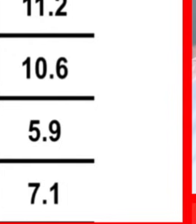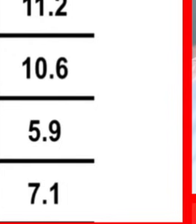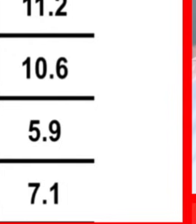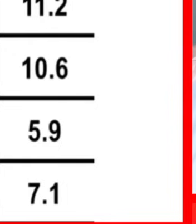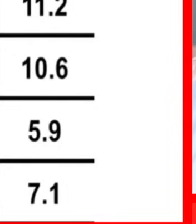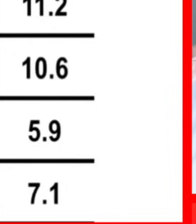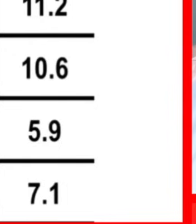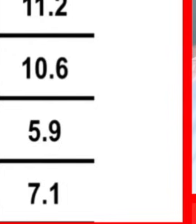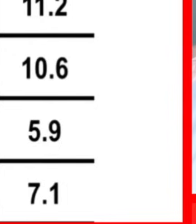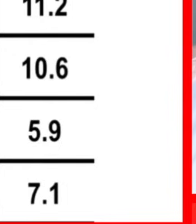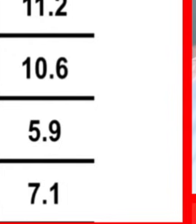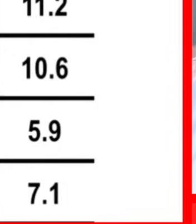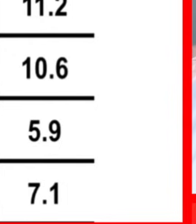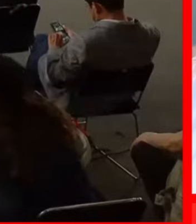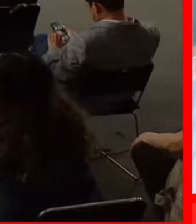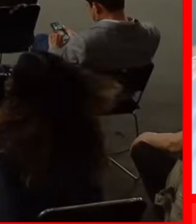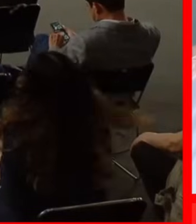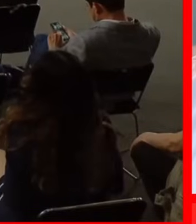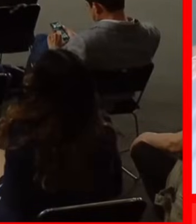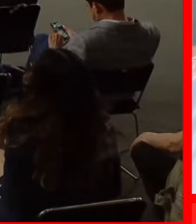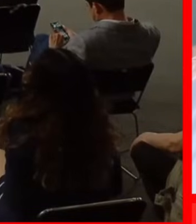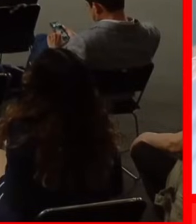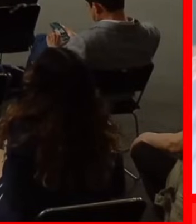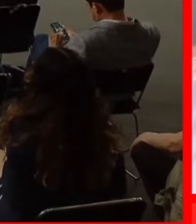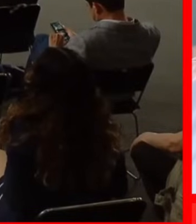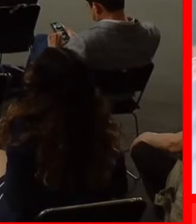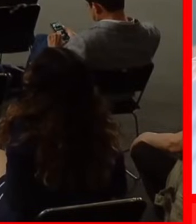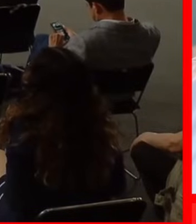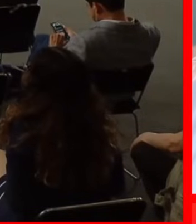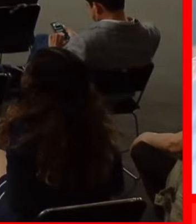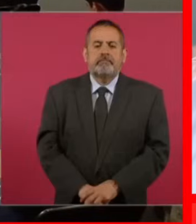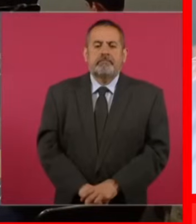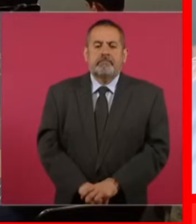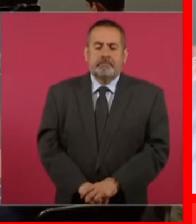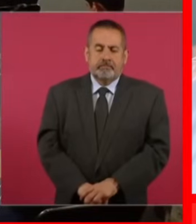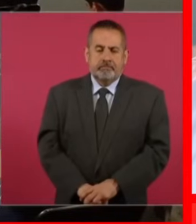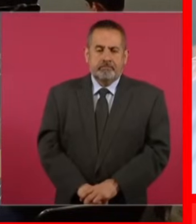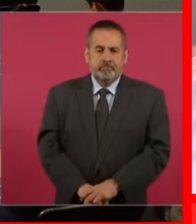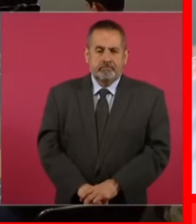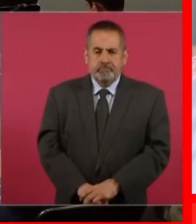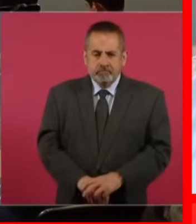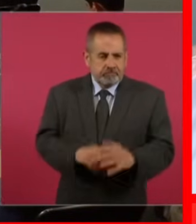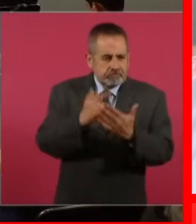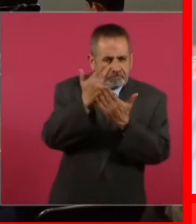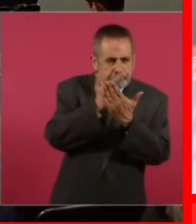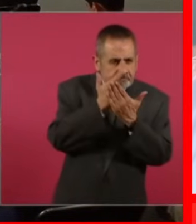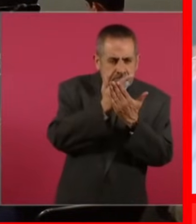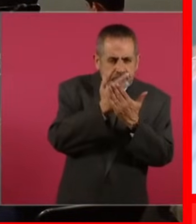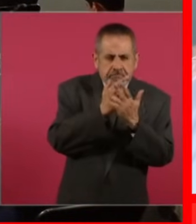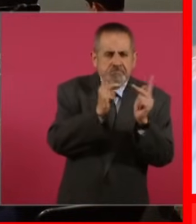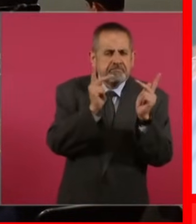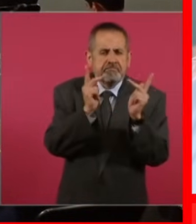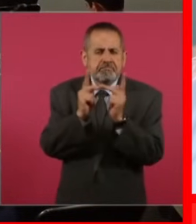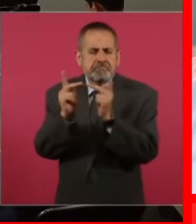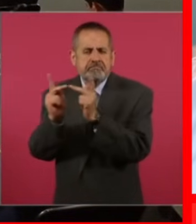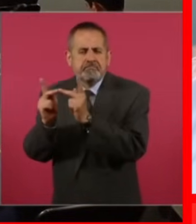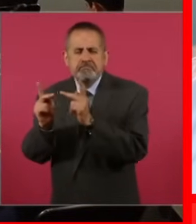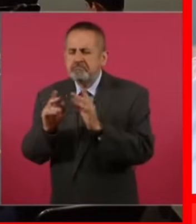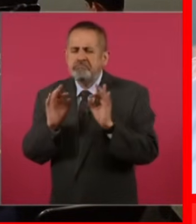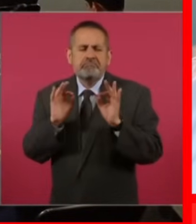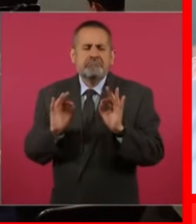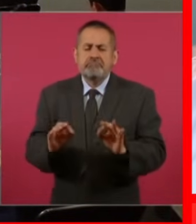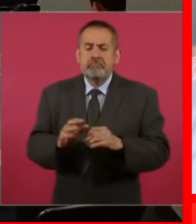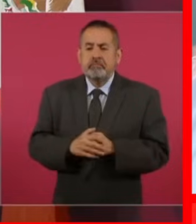los resultados. Se aplicó la encuesta a